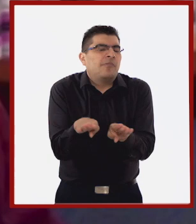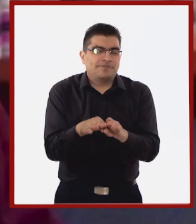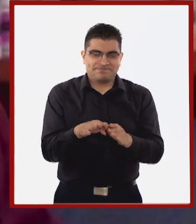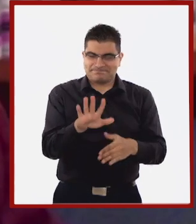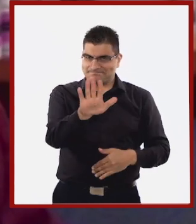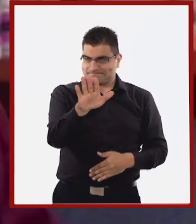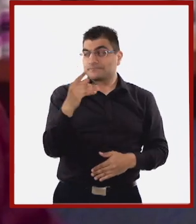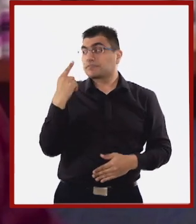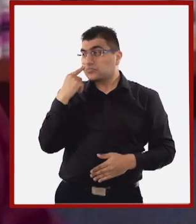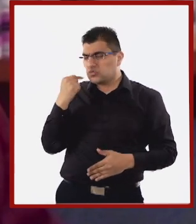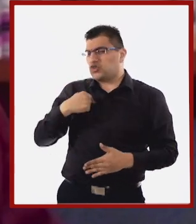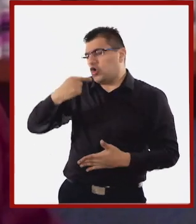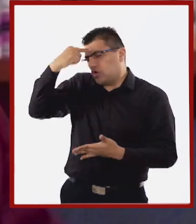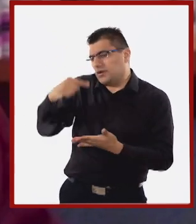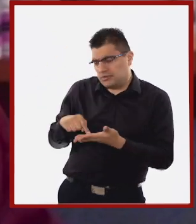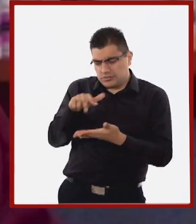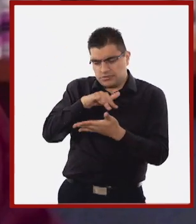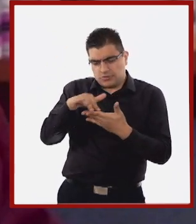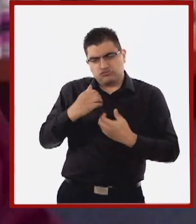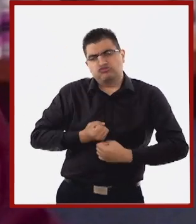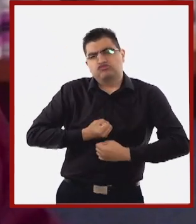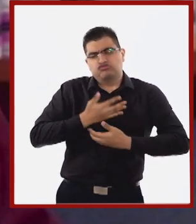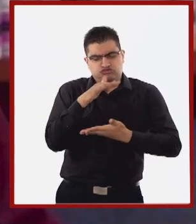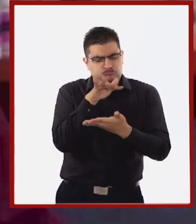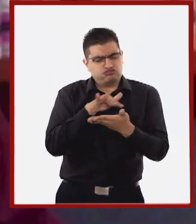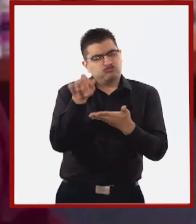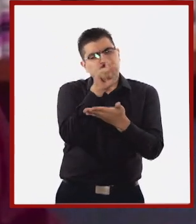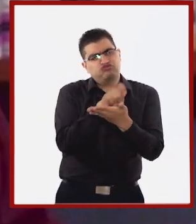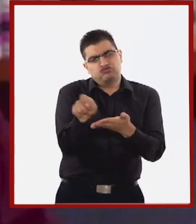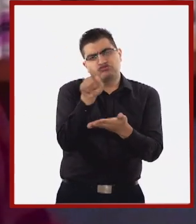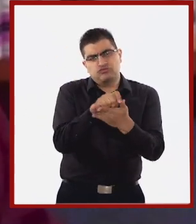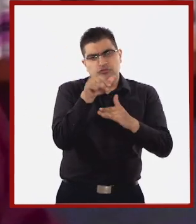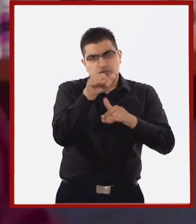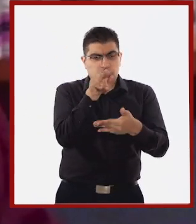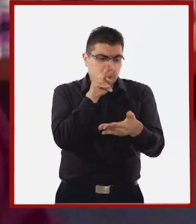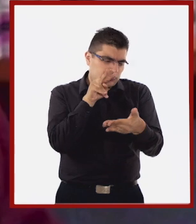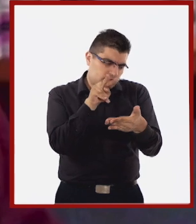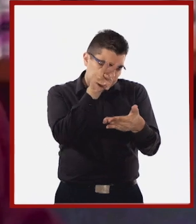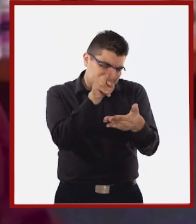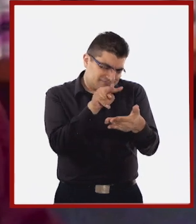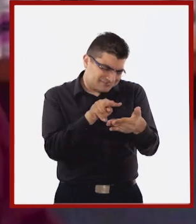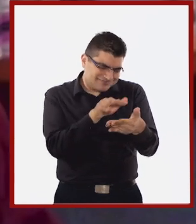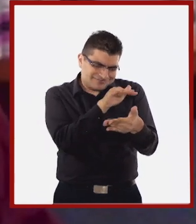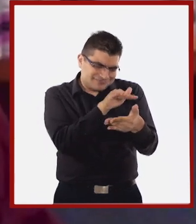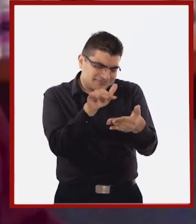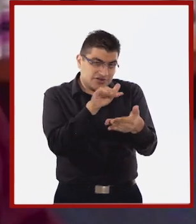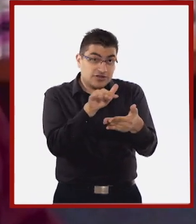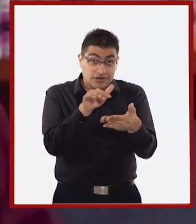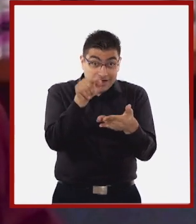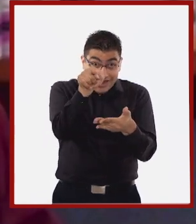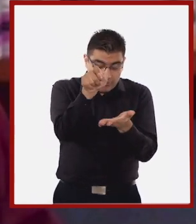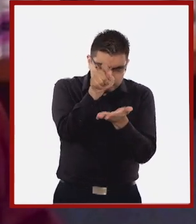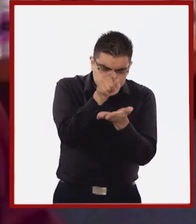literatura, sobre todo en el ejercicio de la lectura y en el ejercicio de la